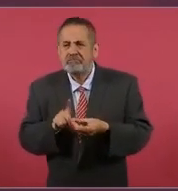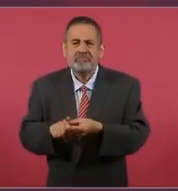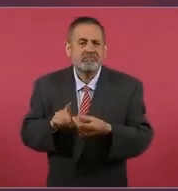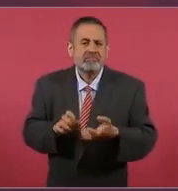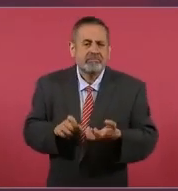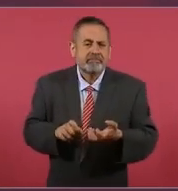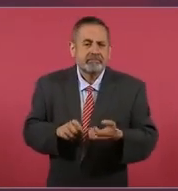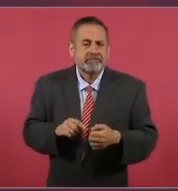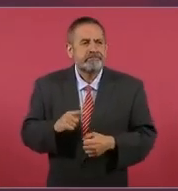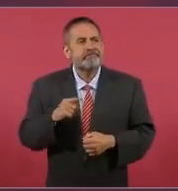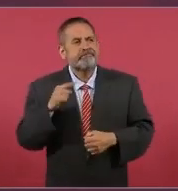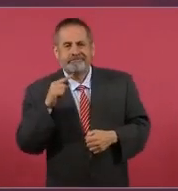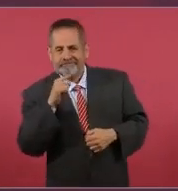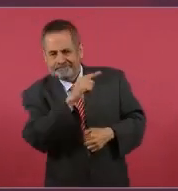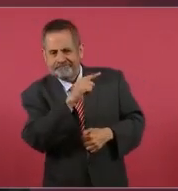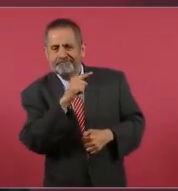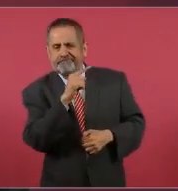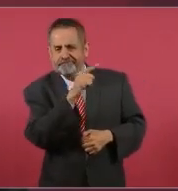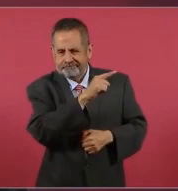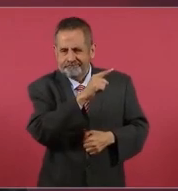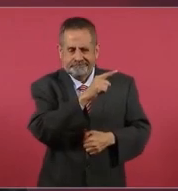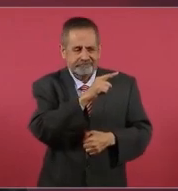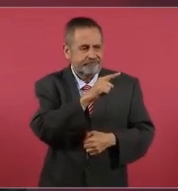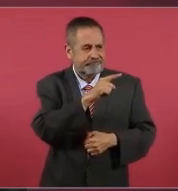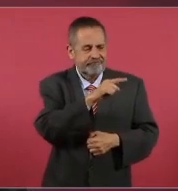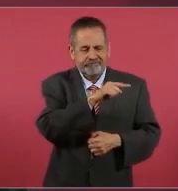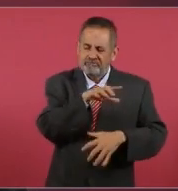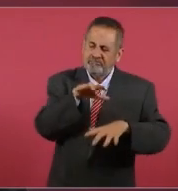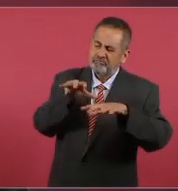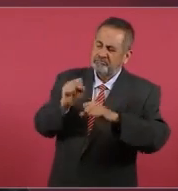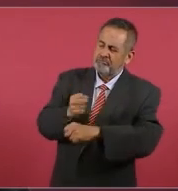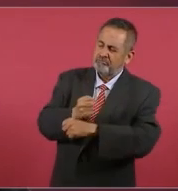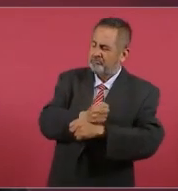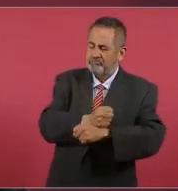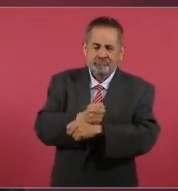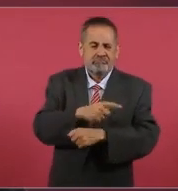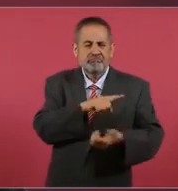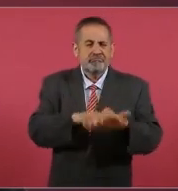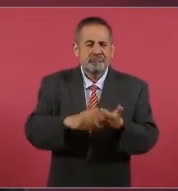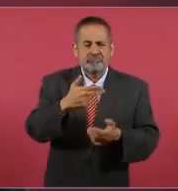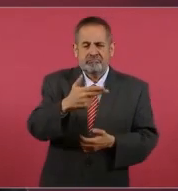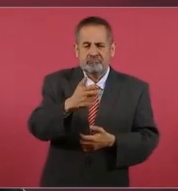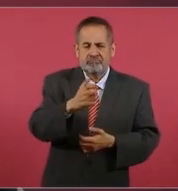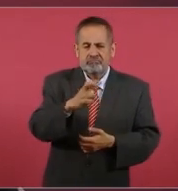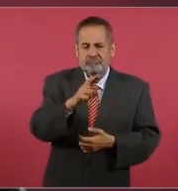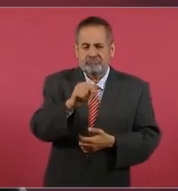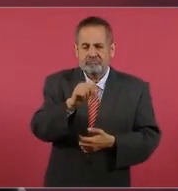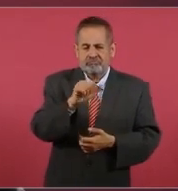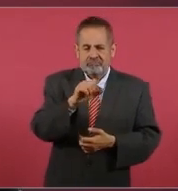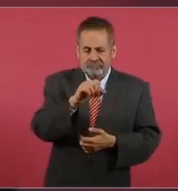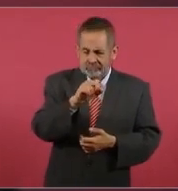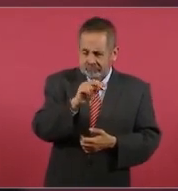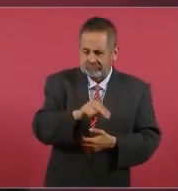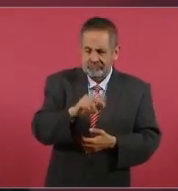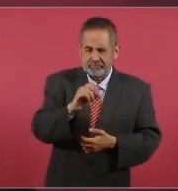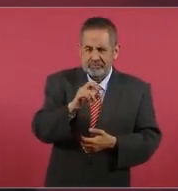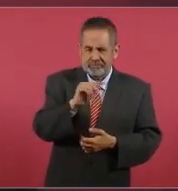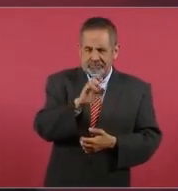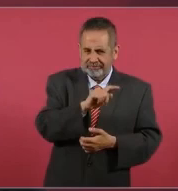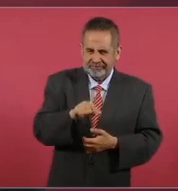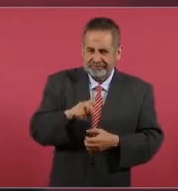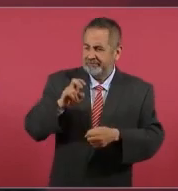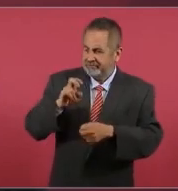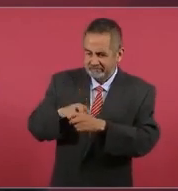que somete Hernán Cortés en Puebla, Espérame, es